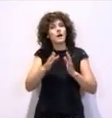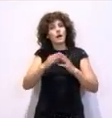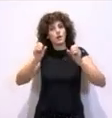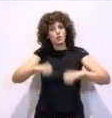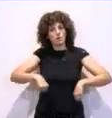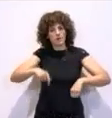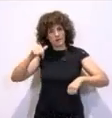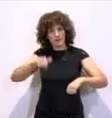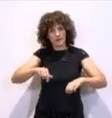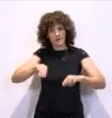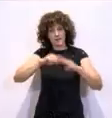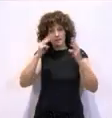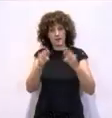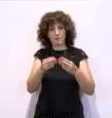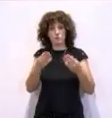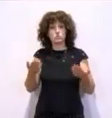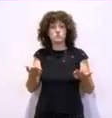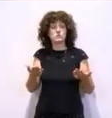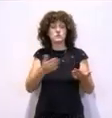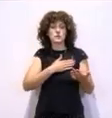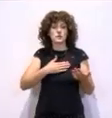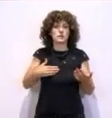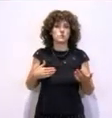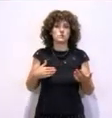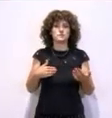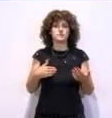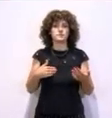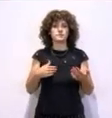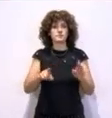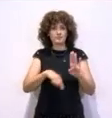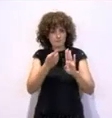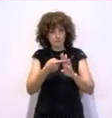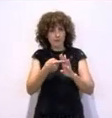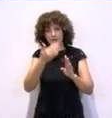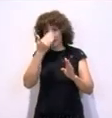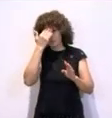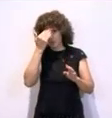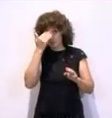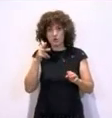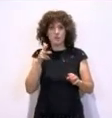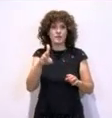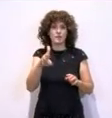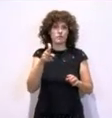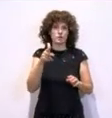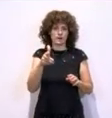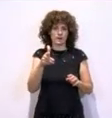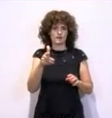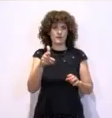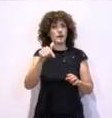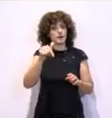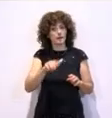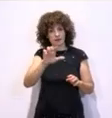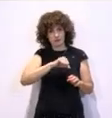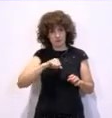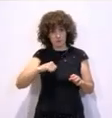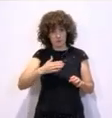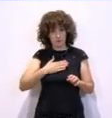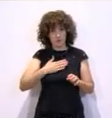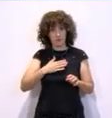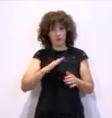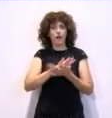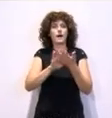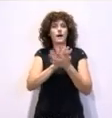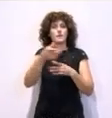en este Parlamento. En este sentido, la Ley de Memoria Democrática de nuestra comunidad autónoma también habla